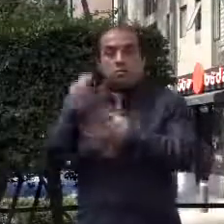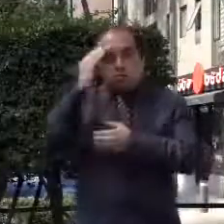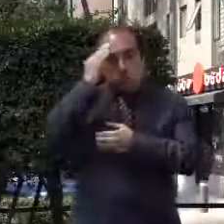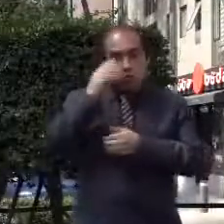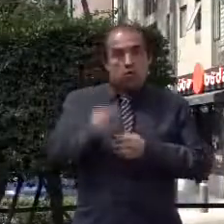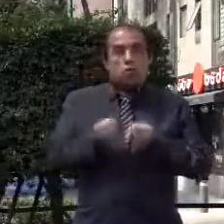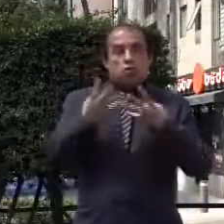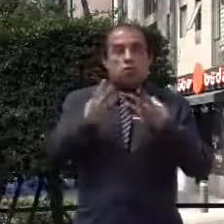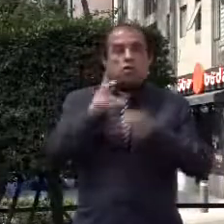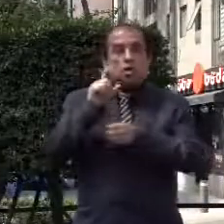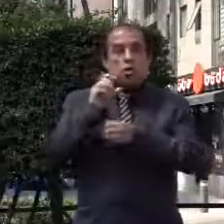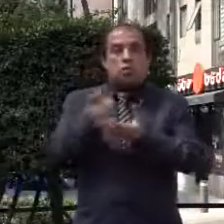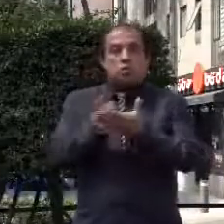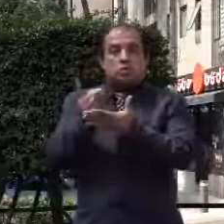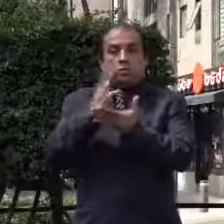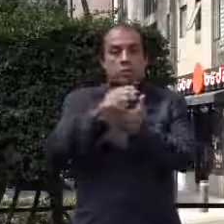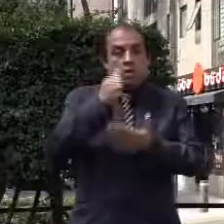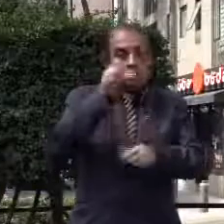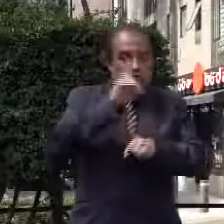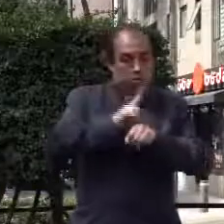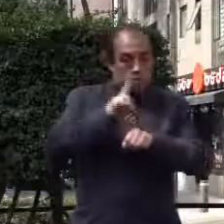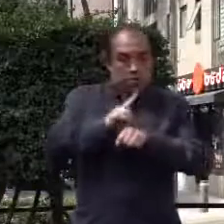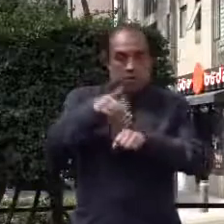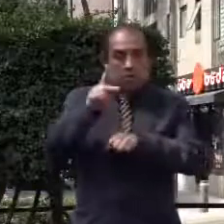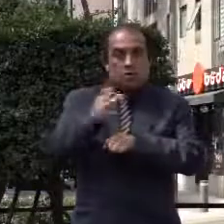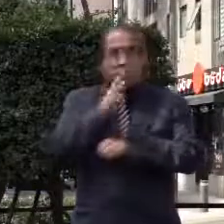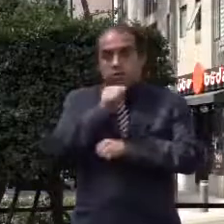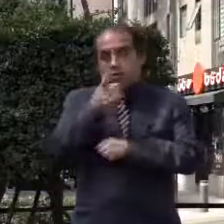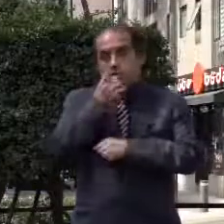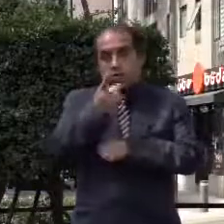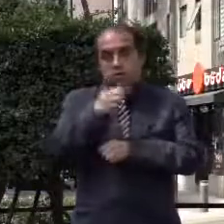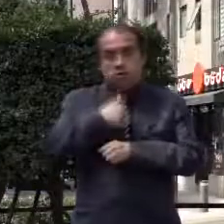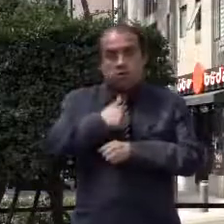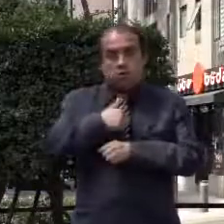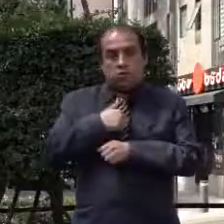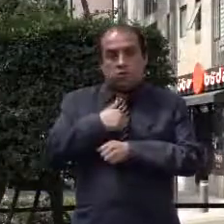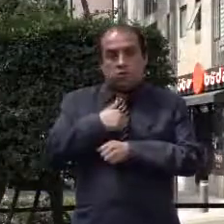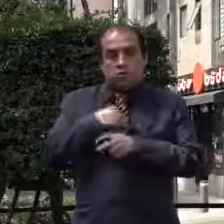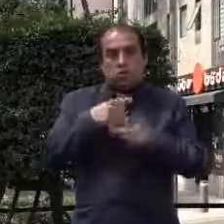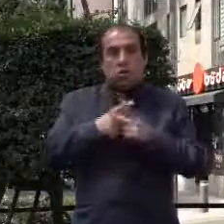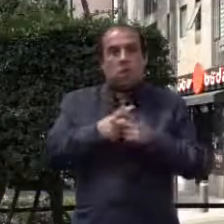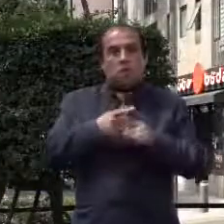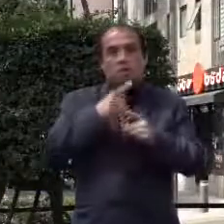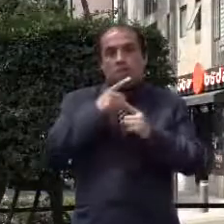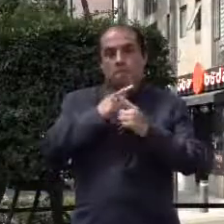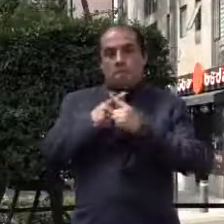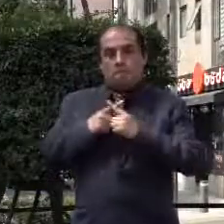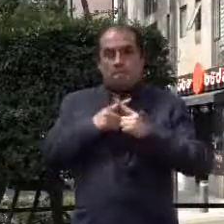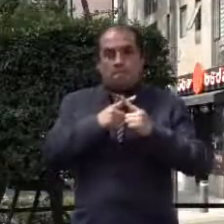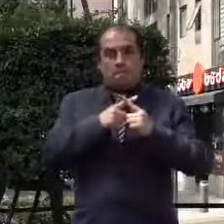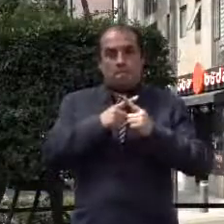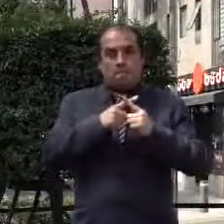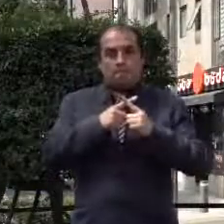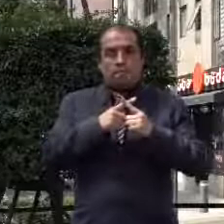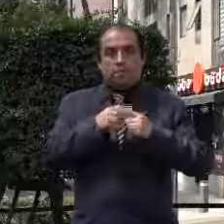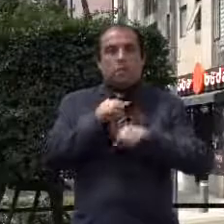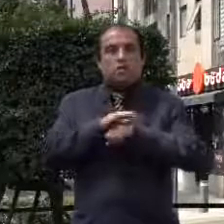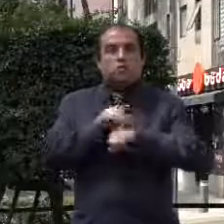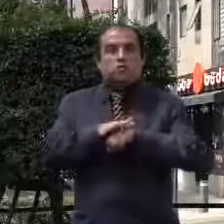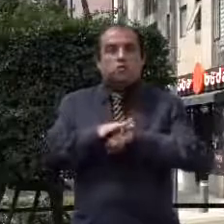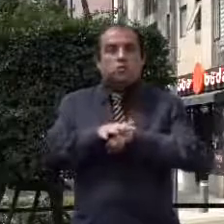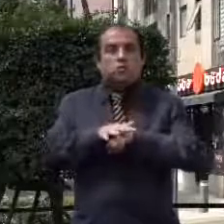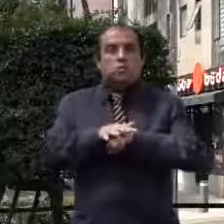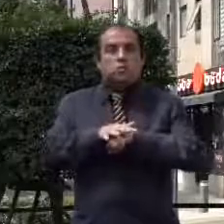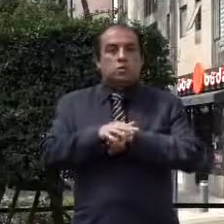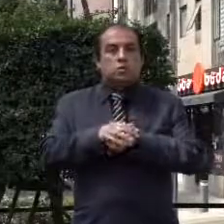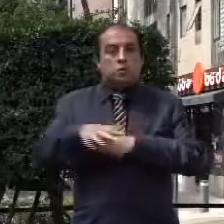de agua que le entregamos cada día, pero no te puedo decir que voy a multiplicar el número de sectores total por